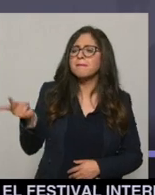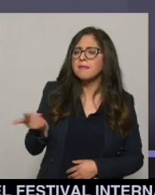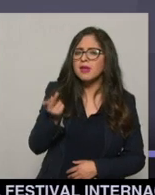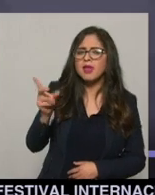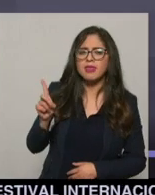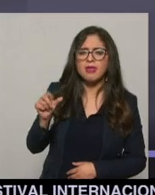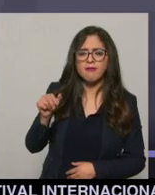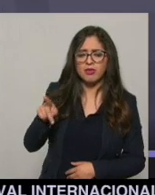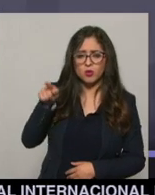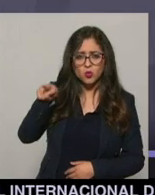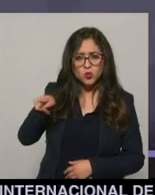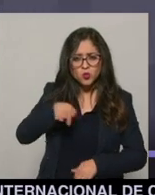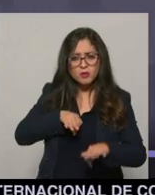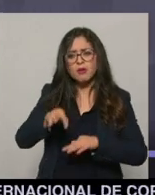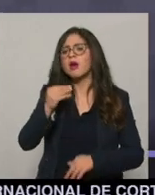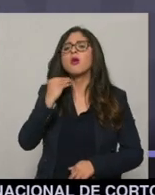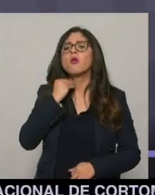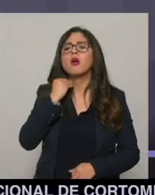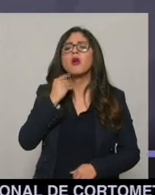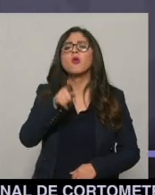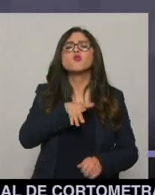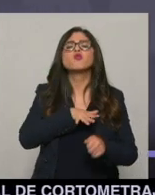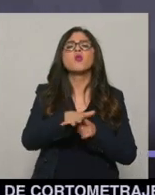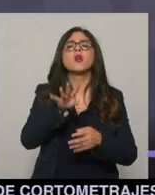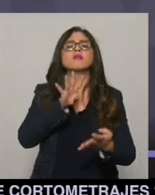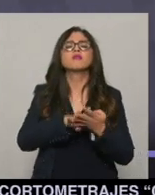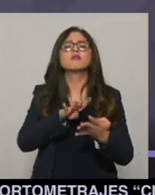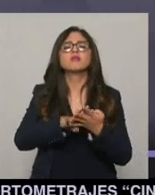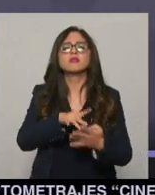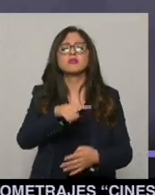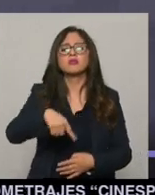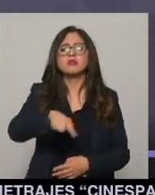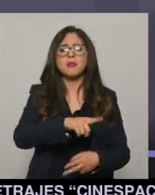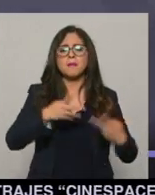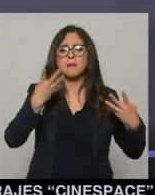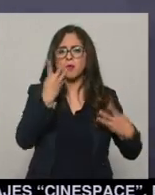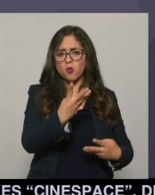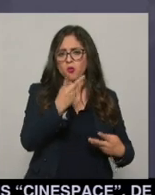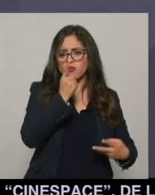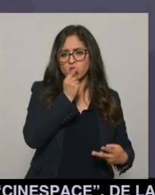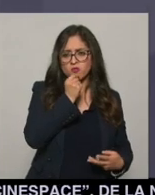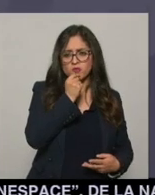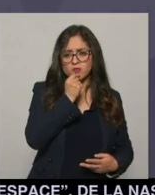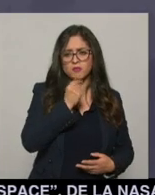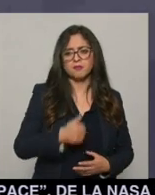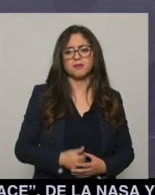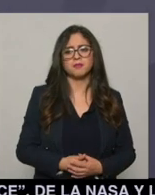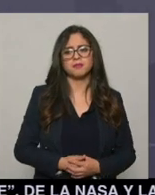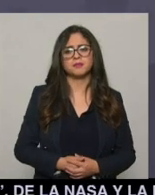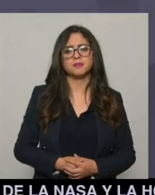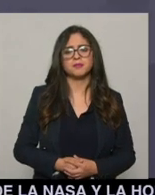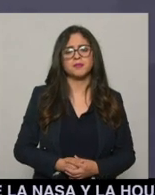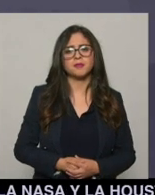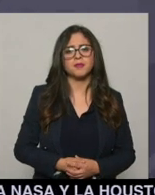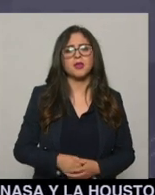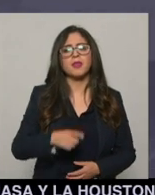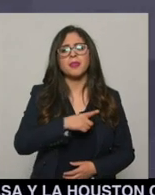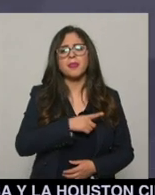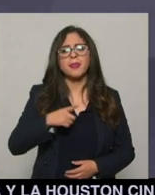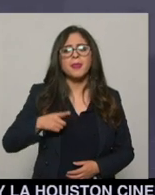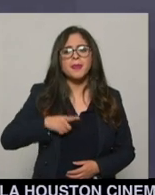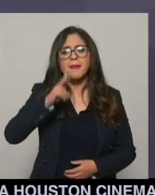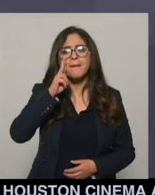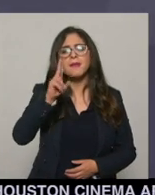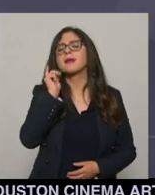podrían alcanzar estos 4 individuos? Yo creo que justo tiene que verse la forma en la que integra la investigación la